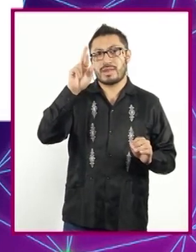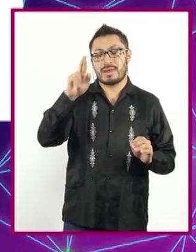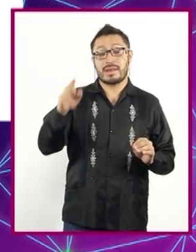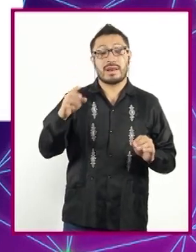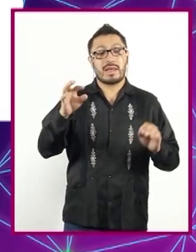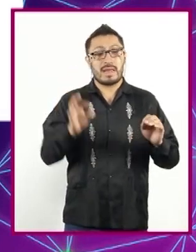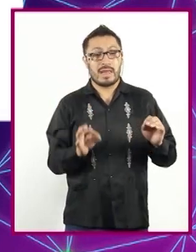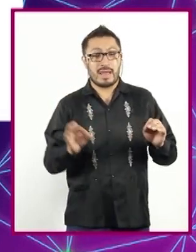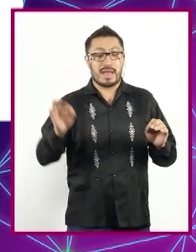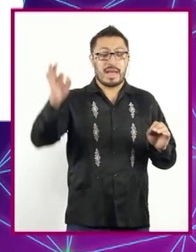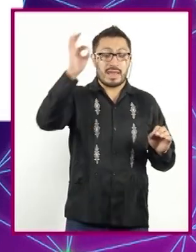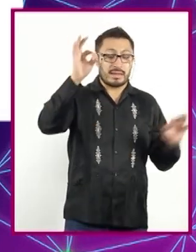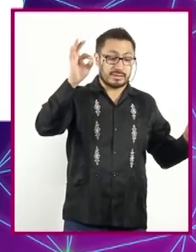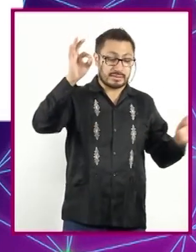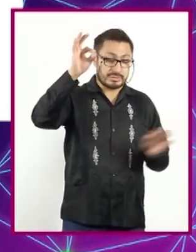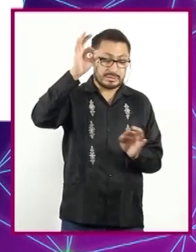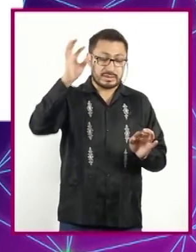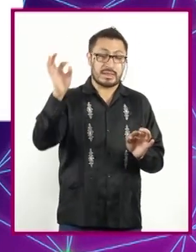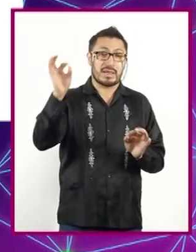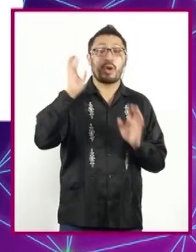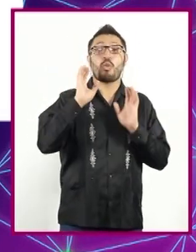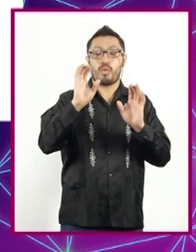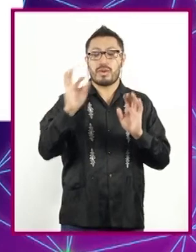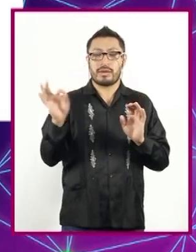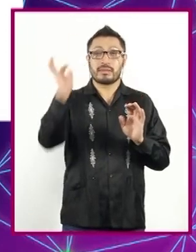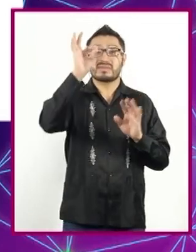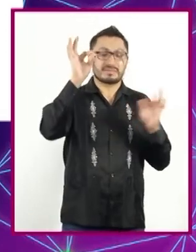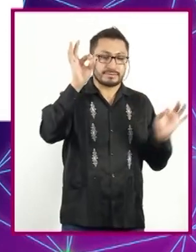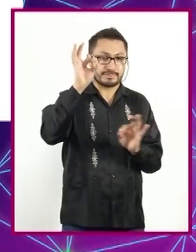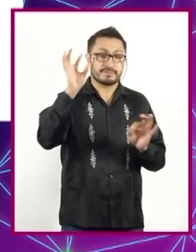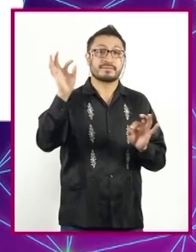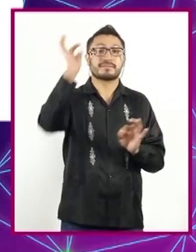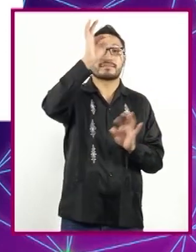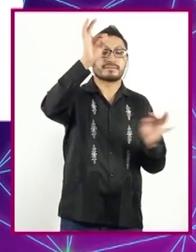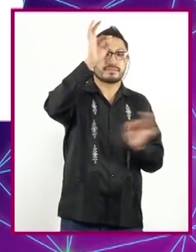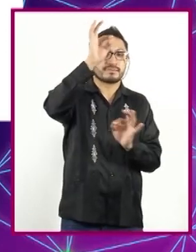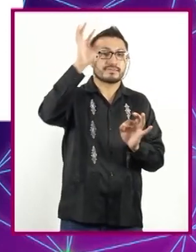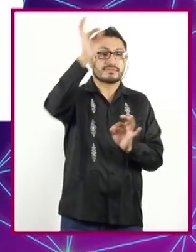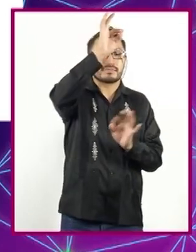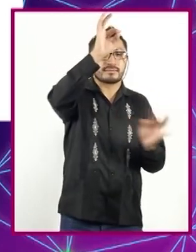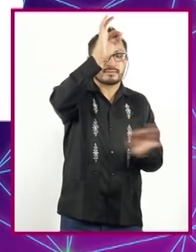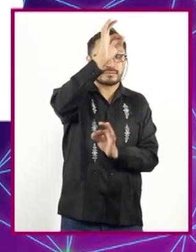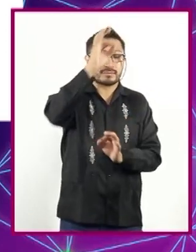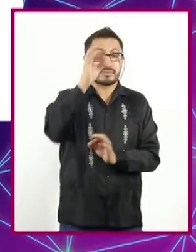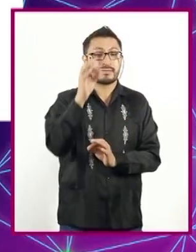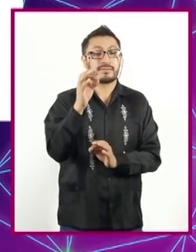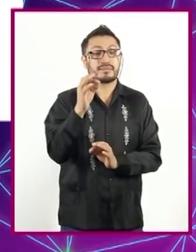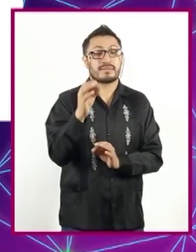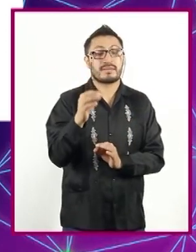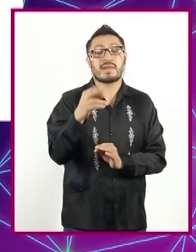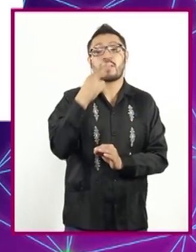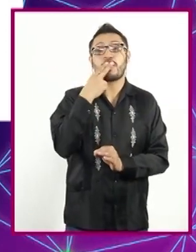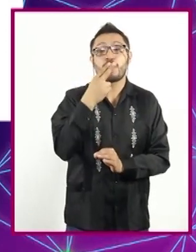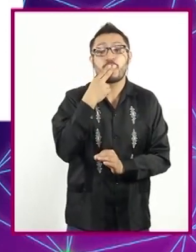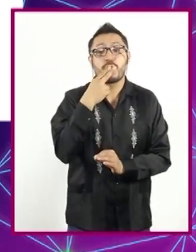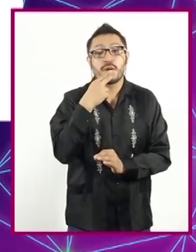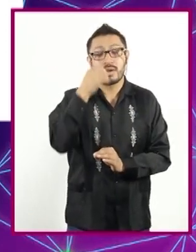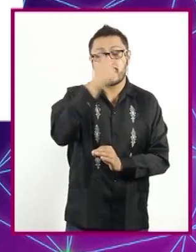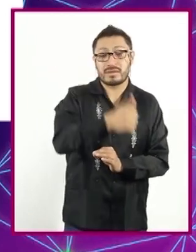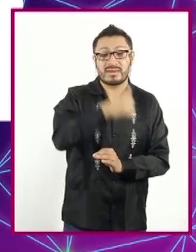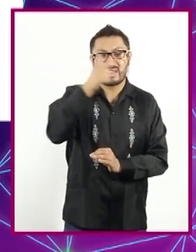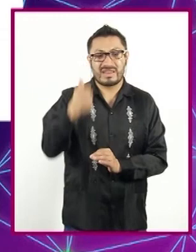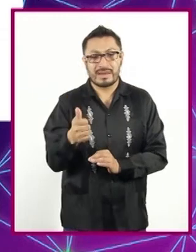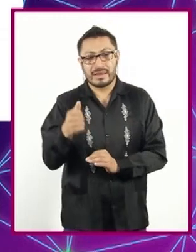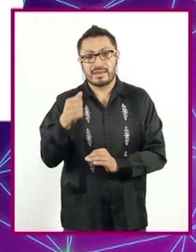Con cuidado, se desplaza el plano para ponerlo de forma perpendicular a la base, mediante cada uno de los puntos de